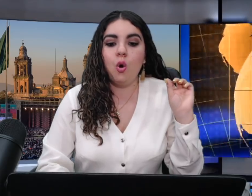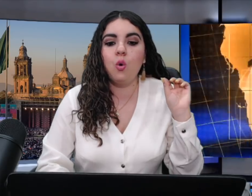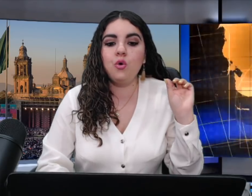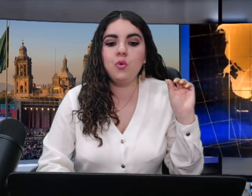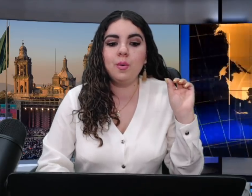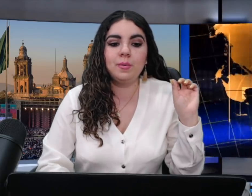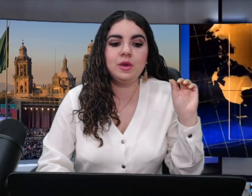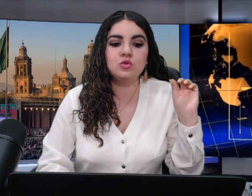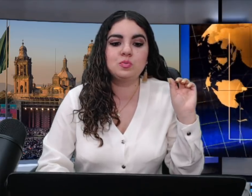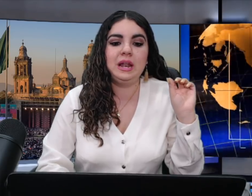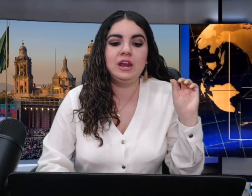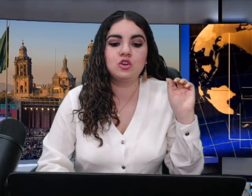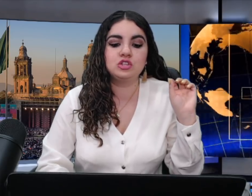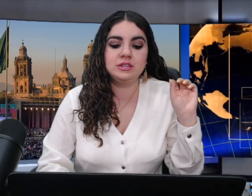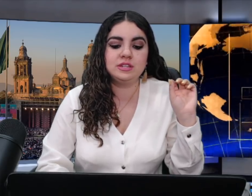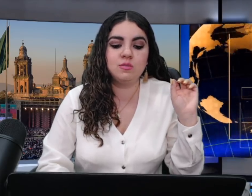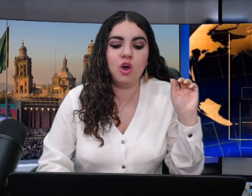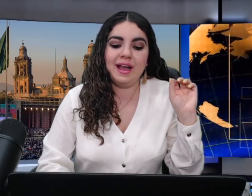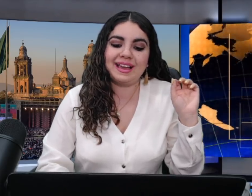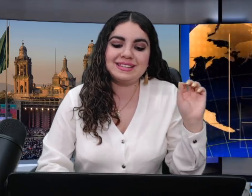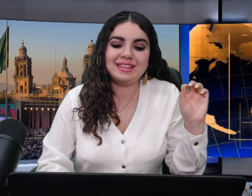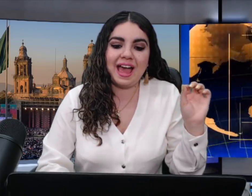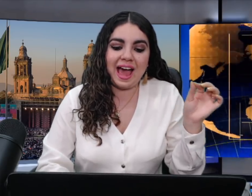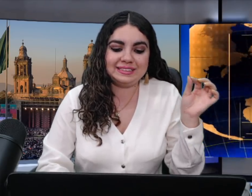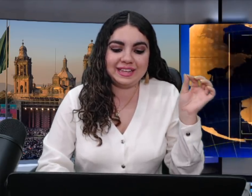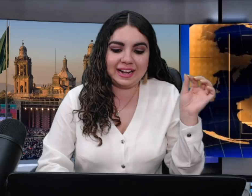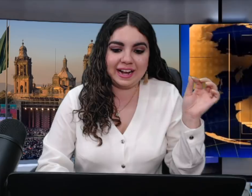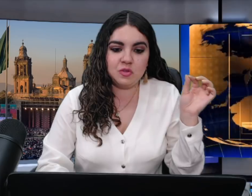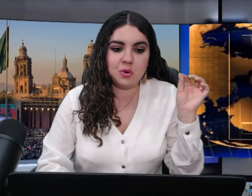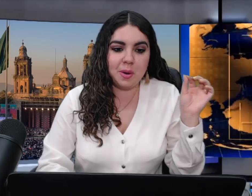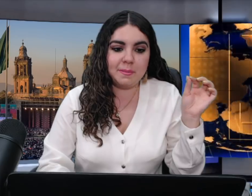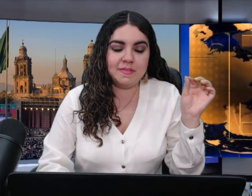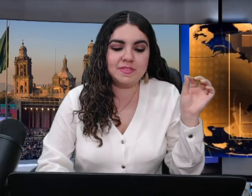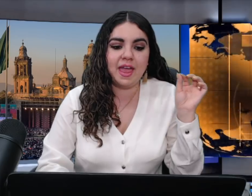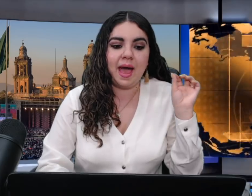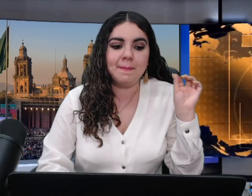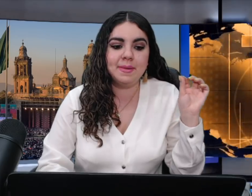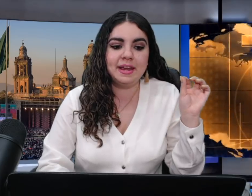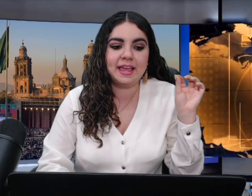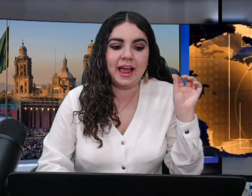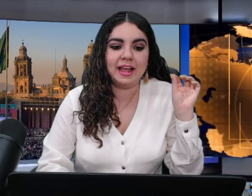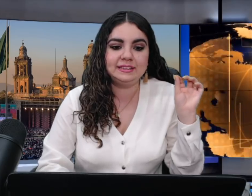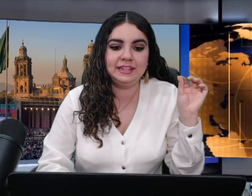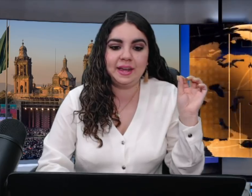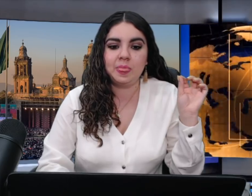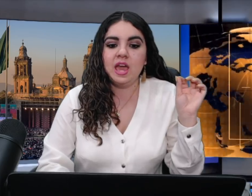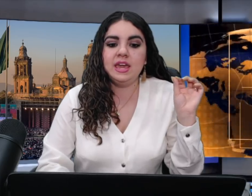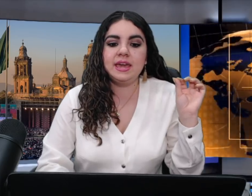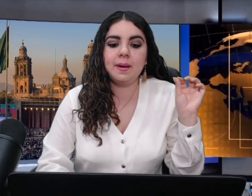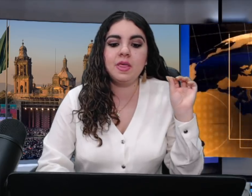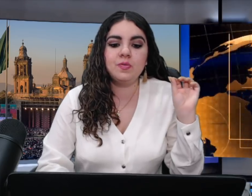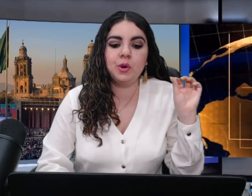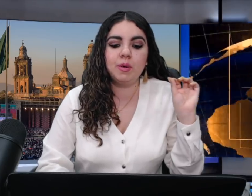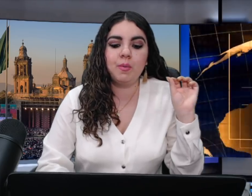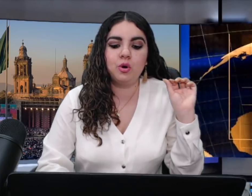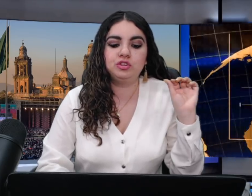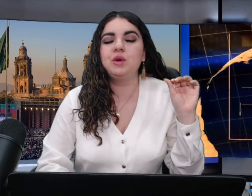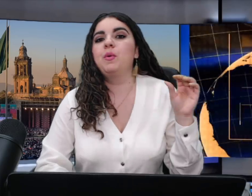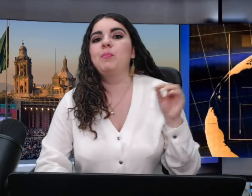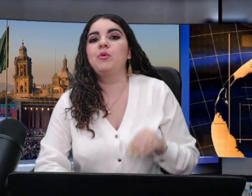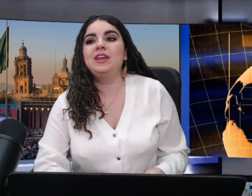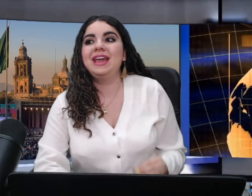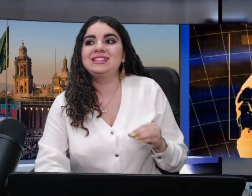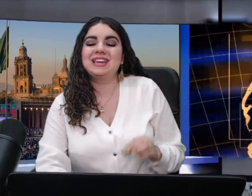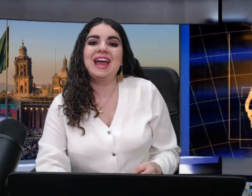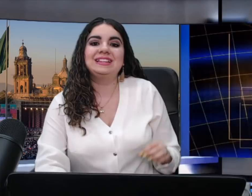tiene. Un nuevo virus peligrosísimo que está aterrando nuevamente a América Latina y que dentro de poco